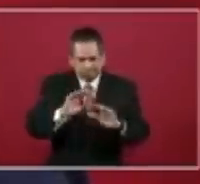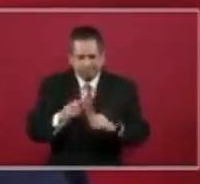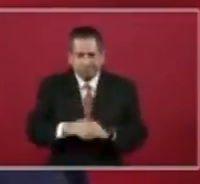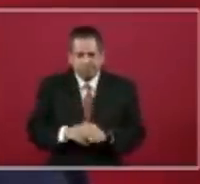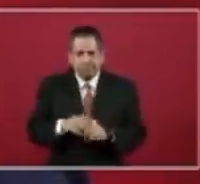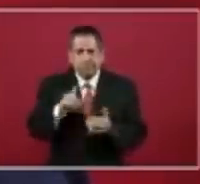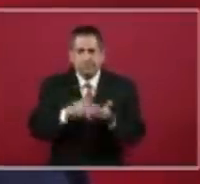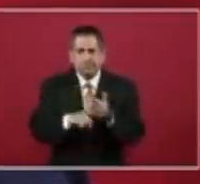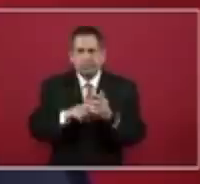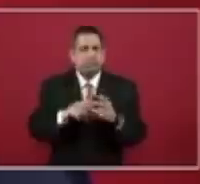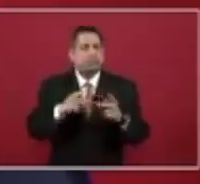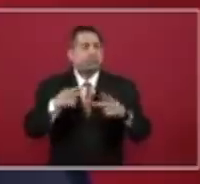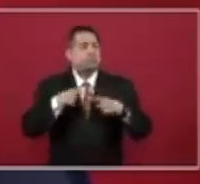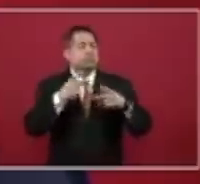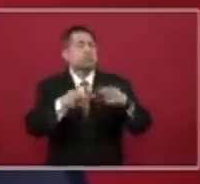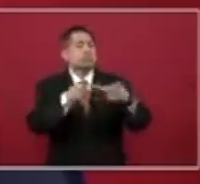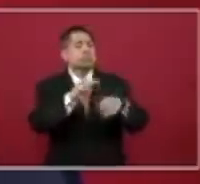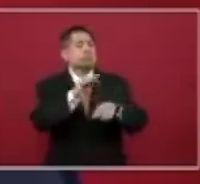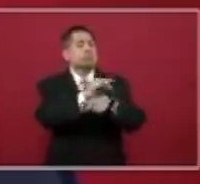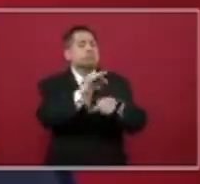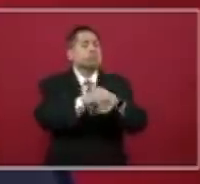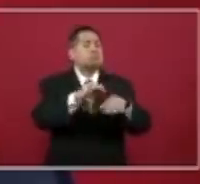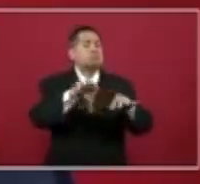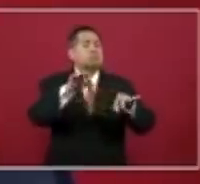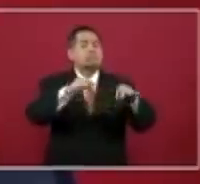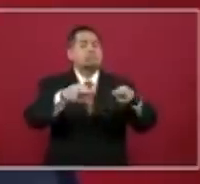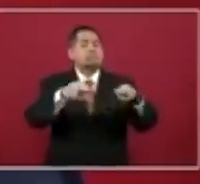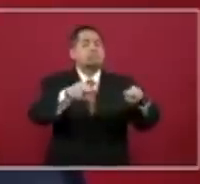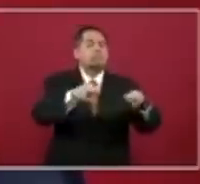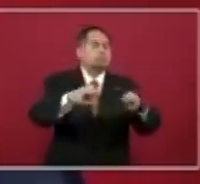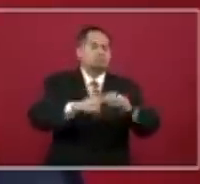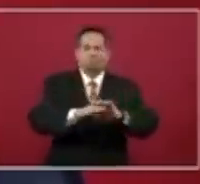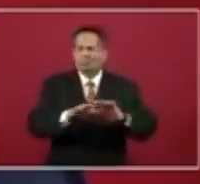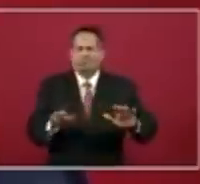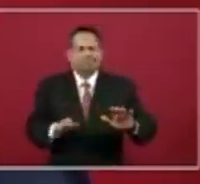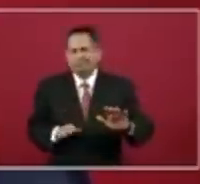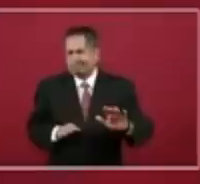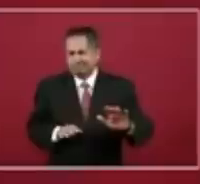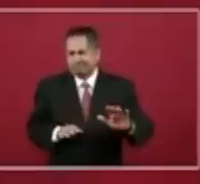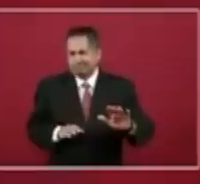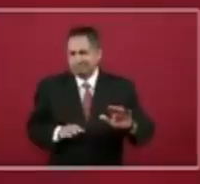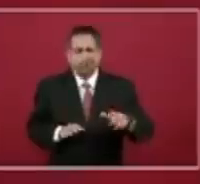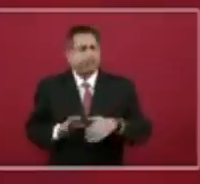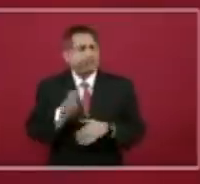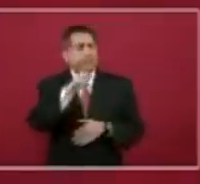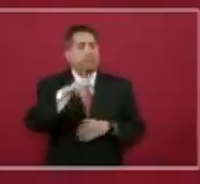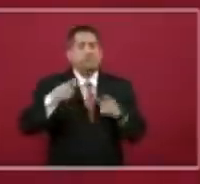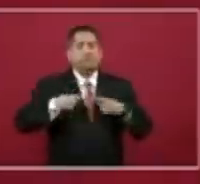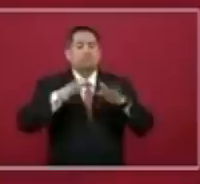de que el pueblo necesita tutela, de que el pueblo es menor de edad,